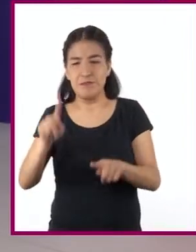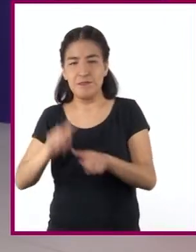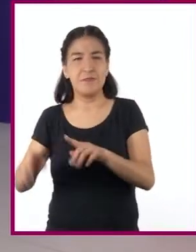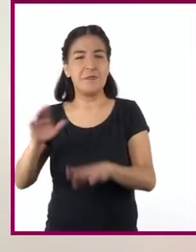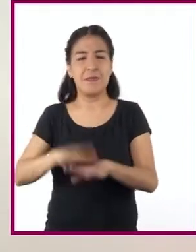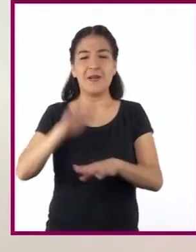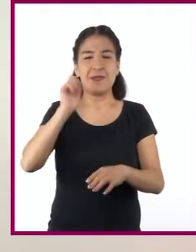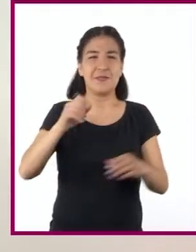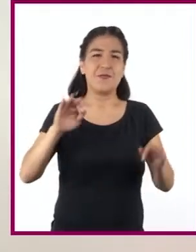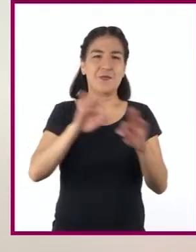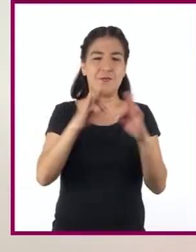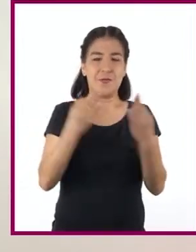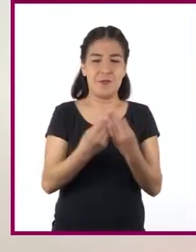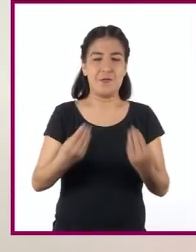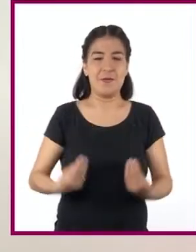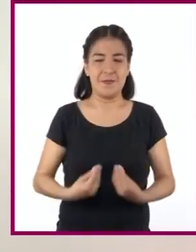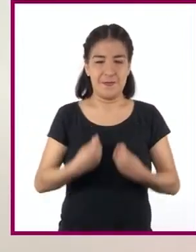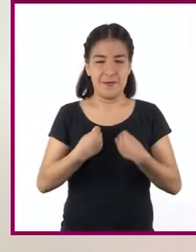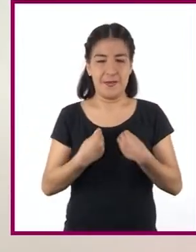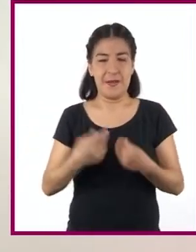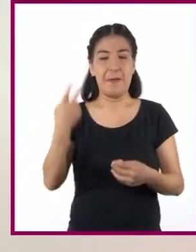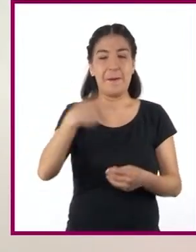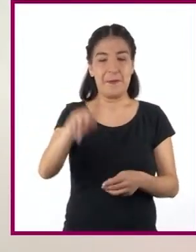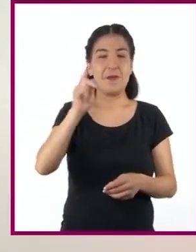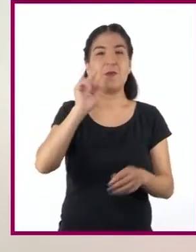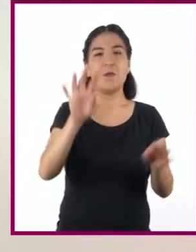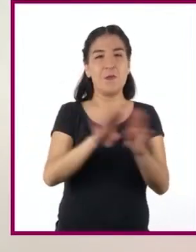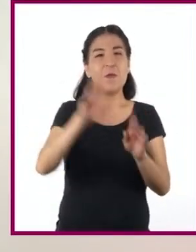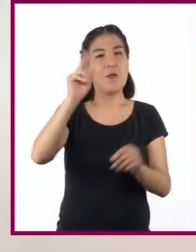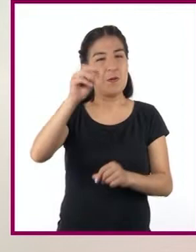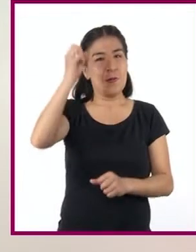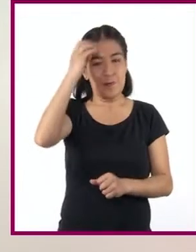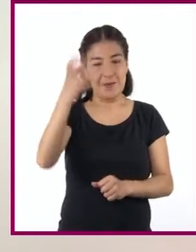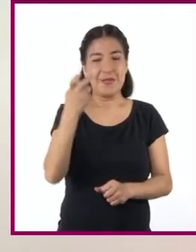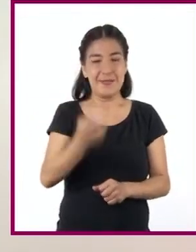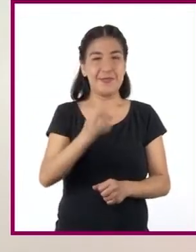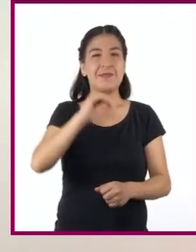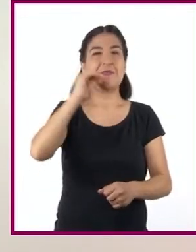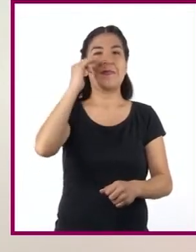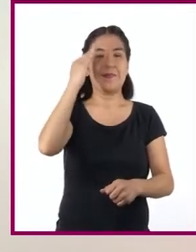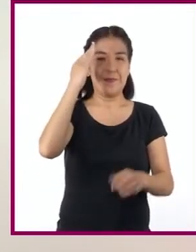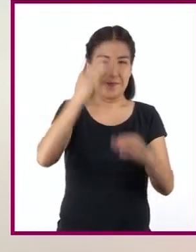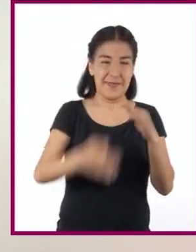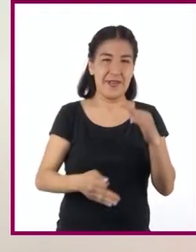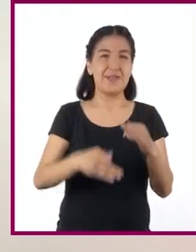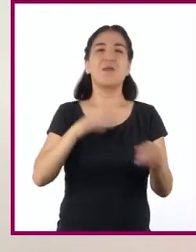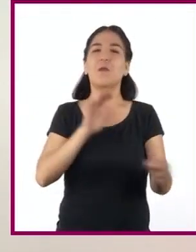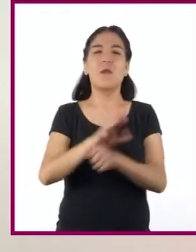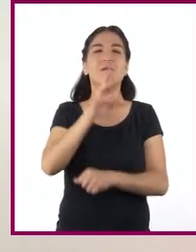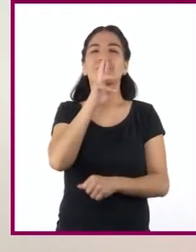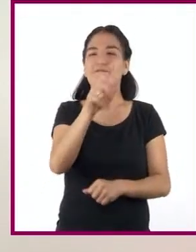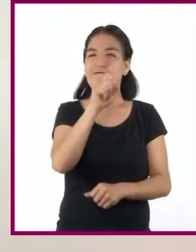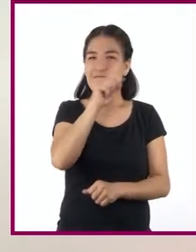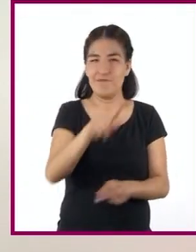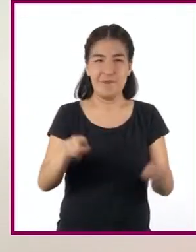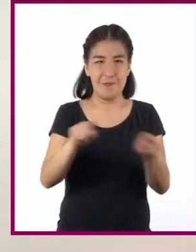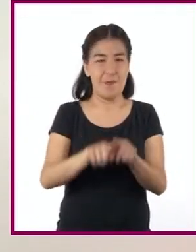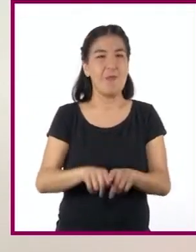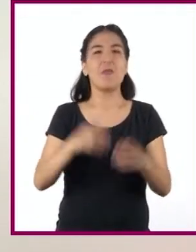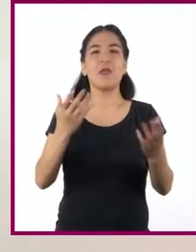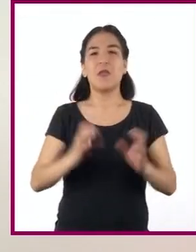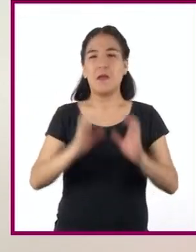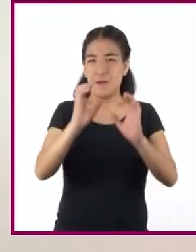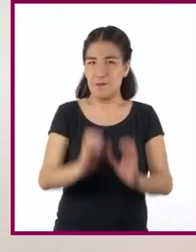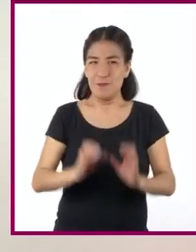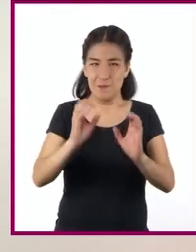las formas de vida. Pero sin olvidar que al final el resultado siempre será el mismo, la perpetuación de